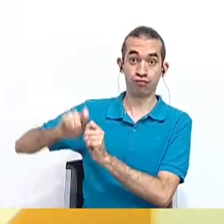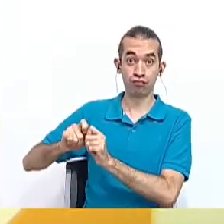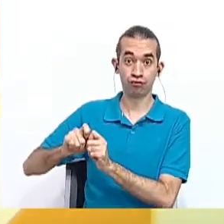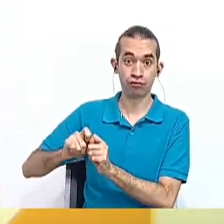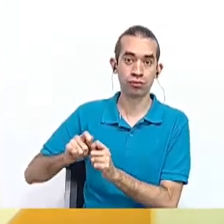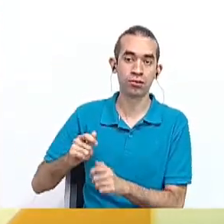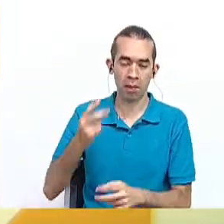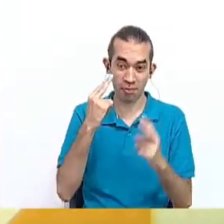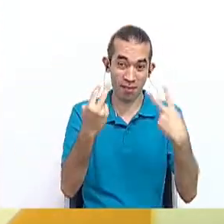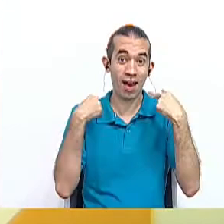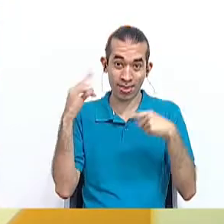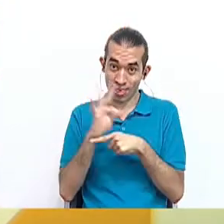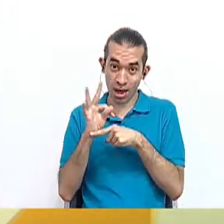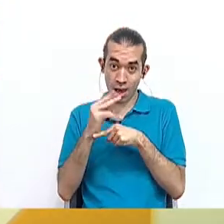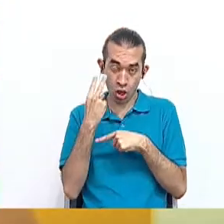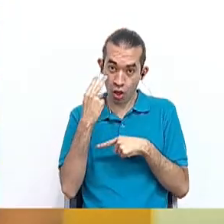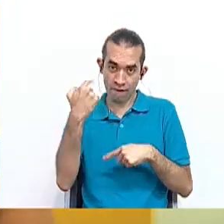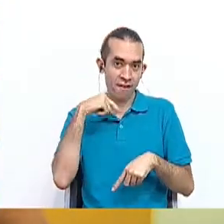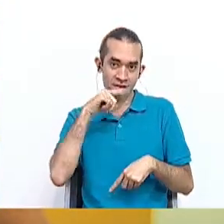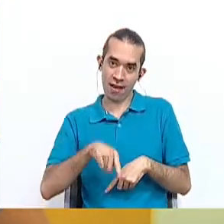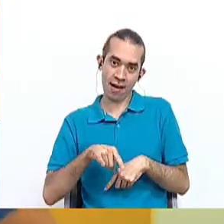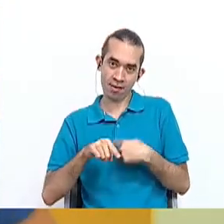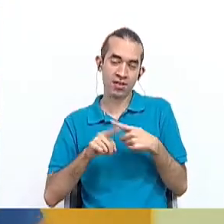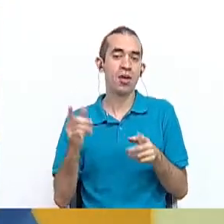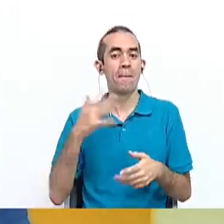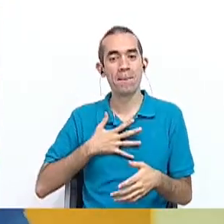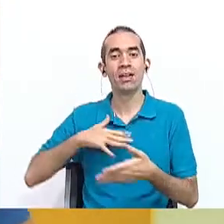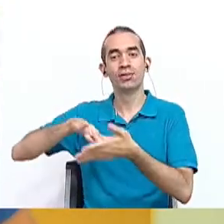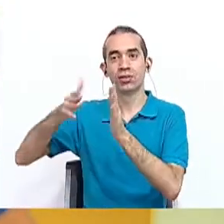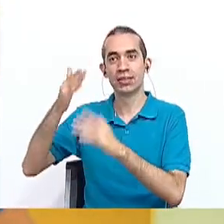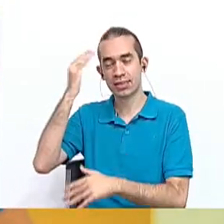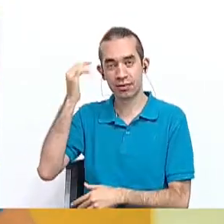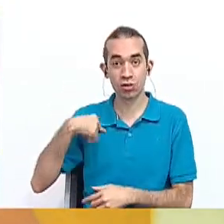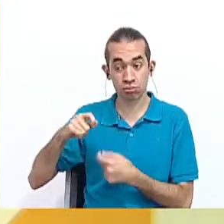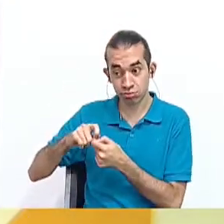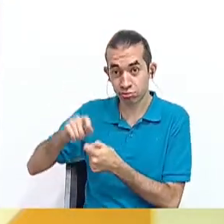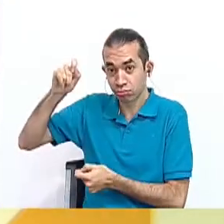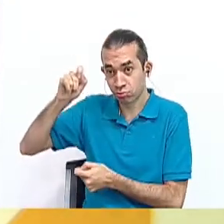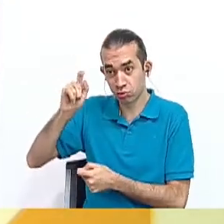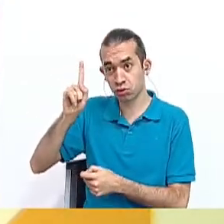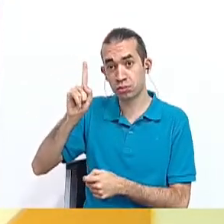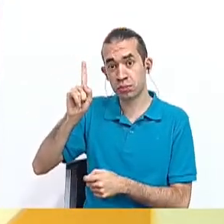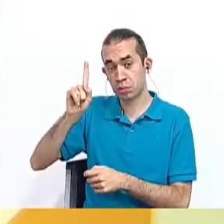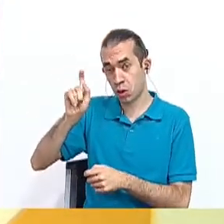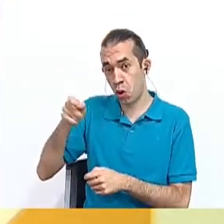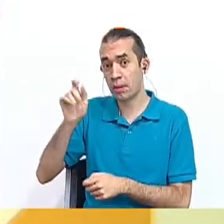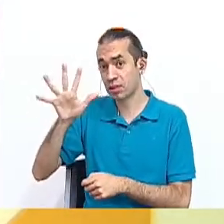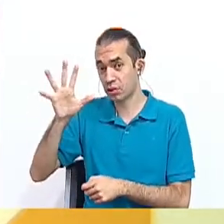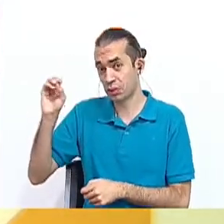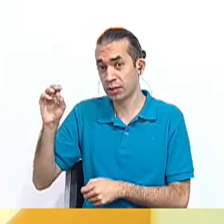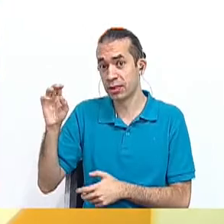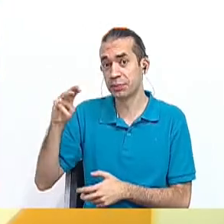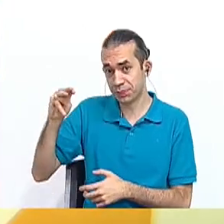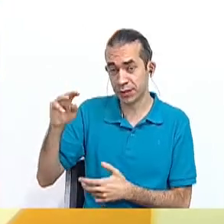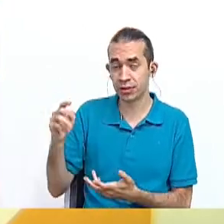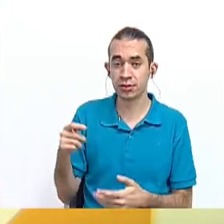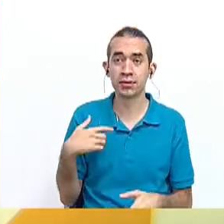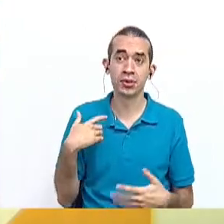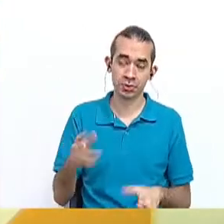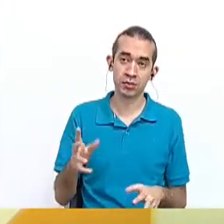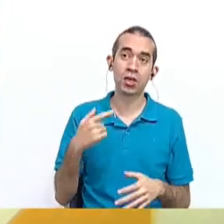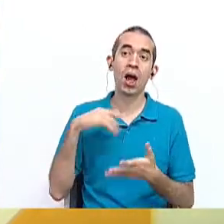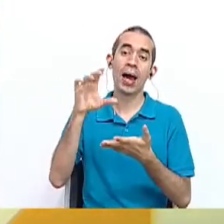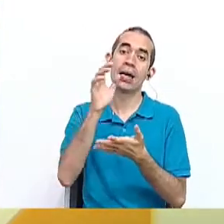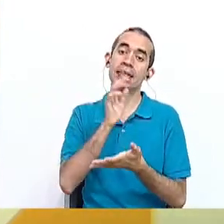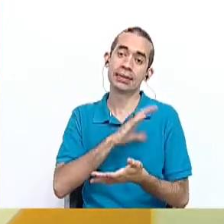gracias a la televisión no se ve la real, pero mis estudiantes saben que yo mido 1,5 metros y esa va a ser una característica que vamos a